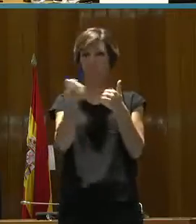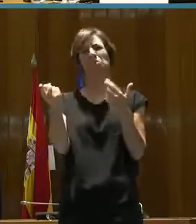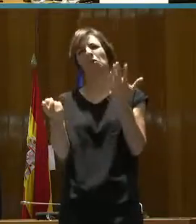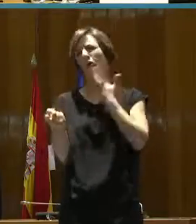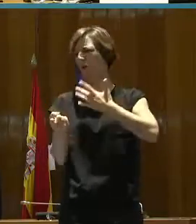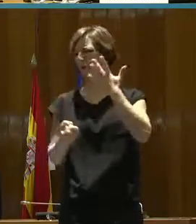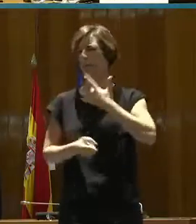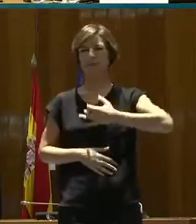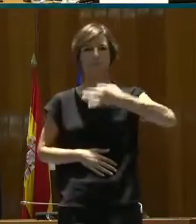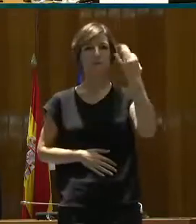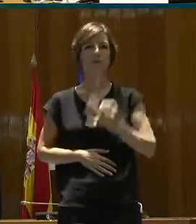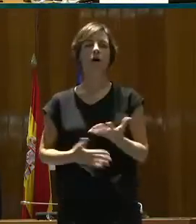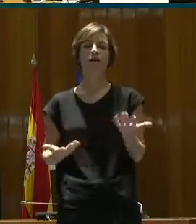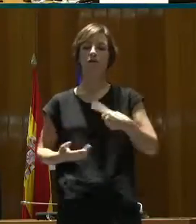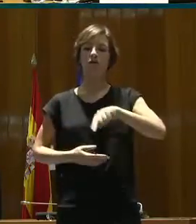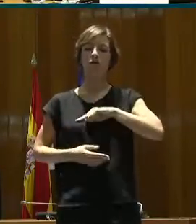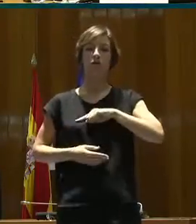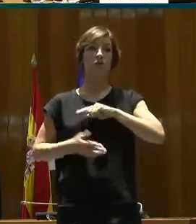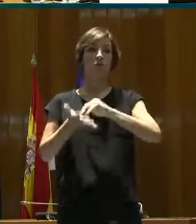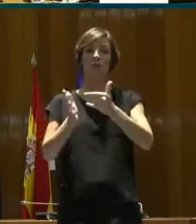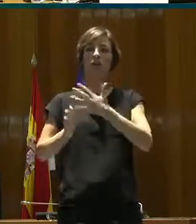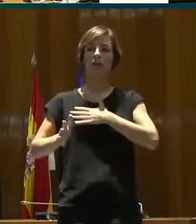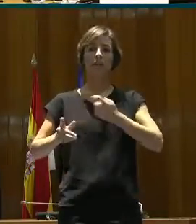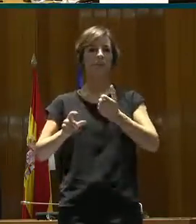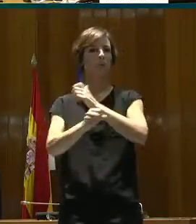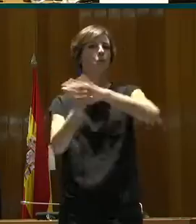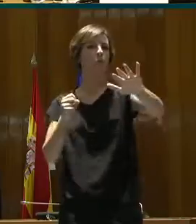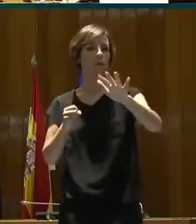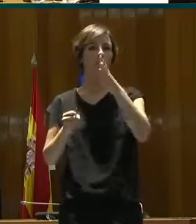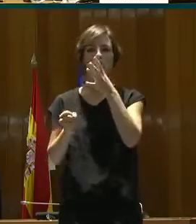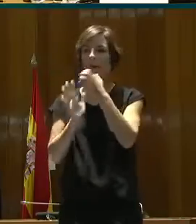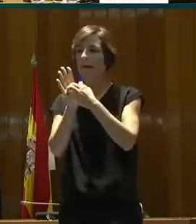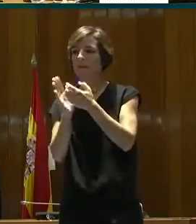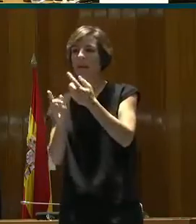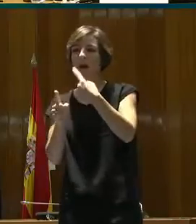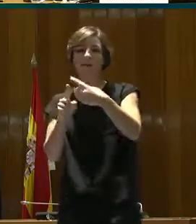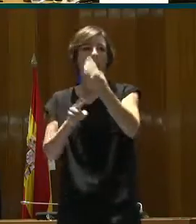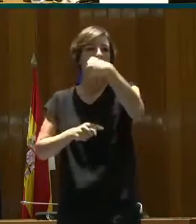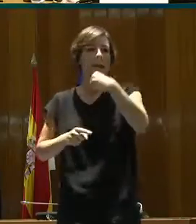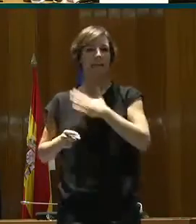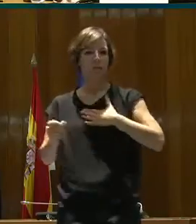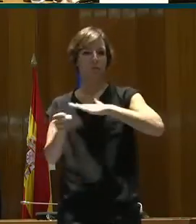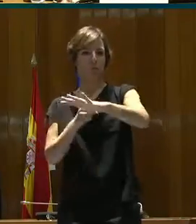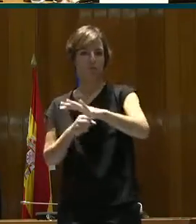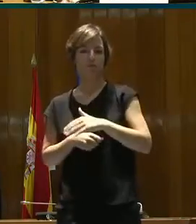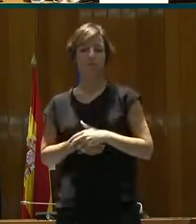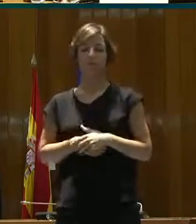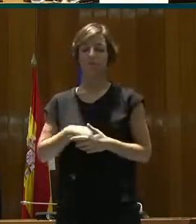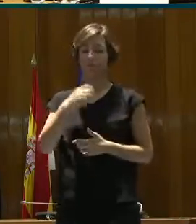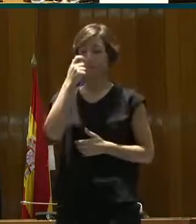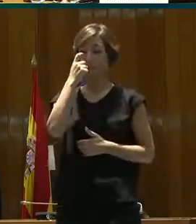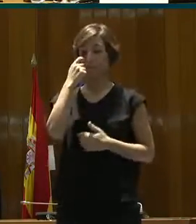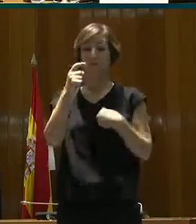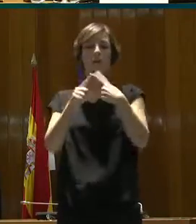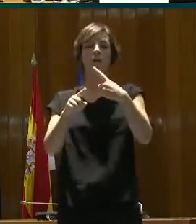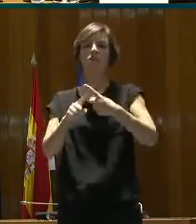ustedes, quisimos dar respuesta con este proyecto. Una de las consecuencias también que pensamos que debe abordarse y que